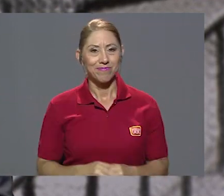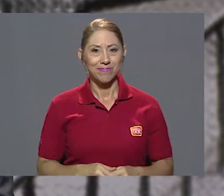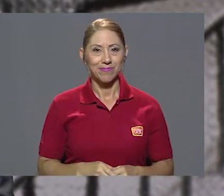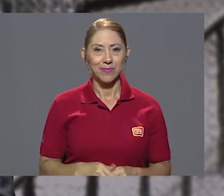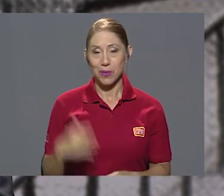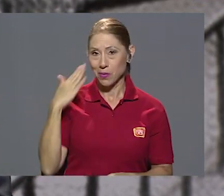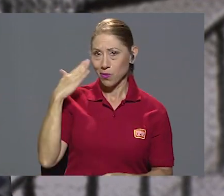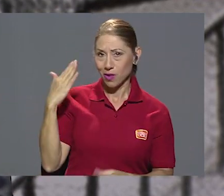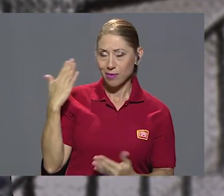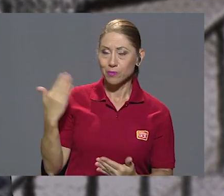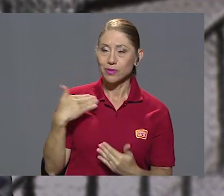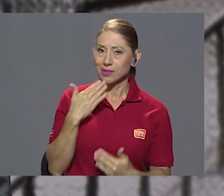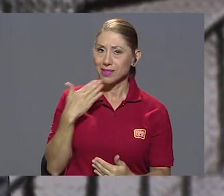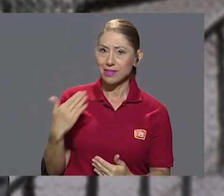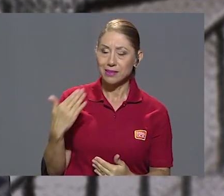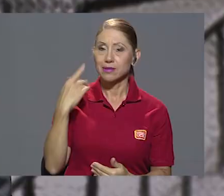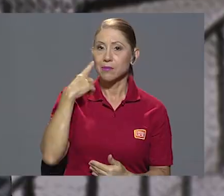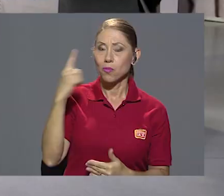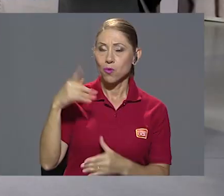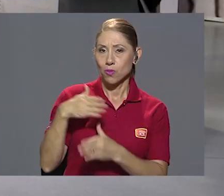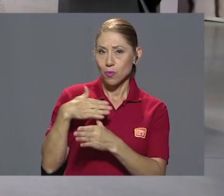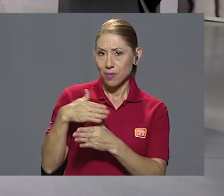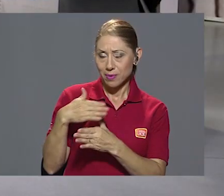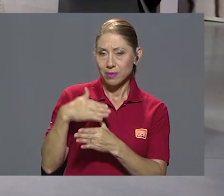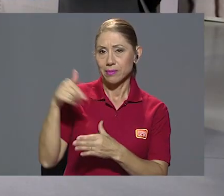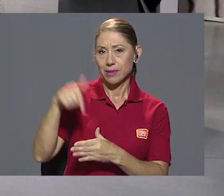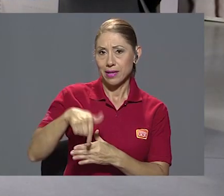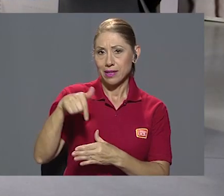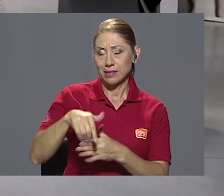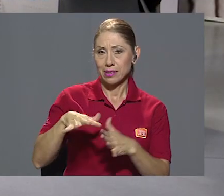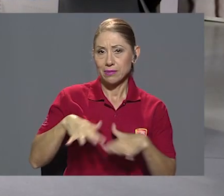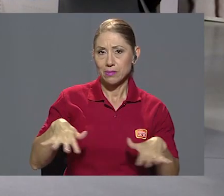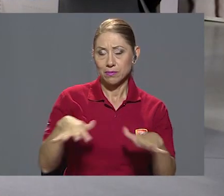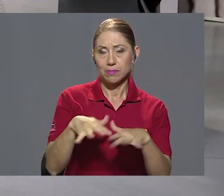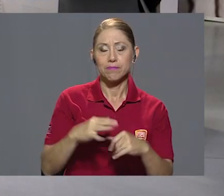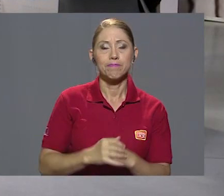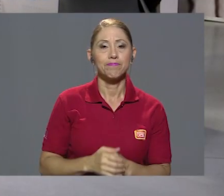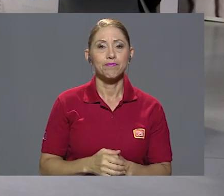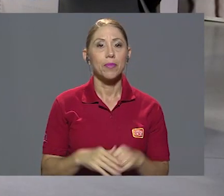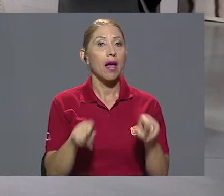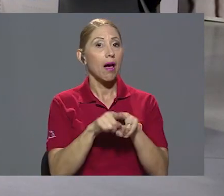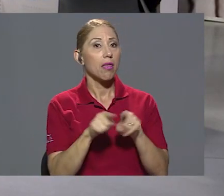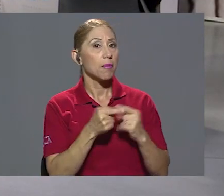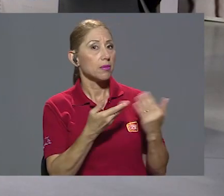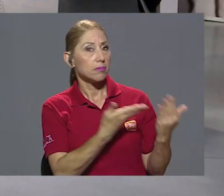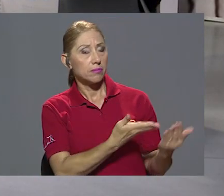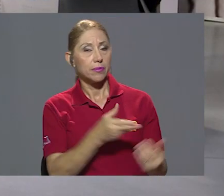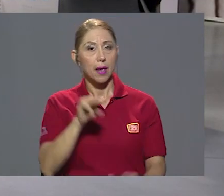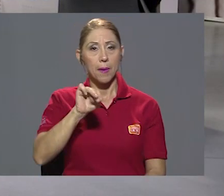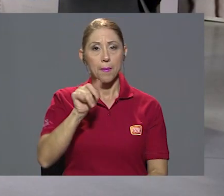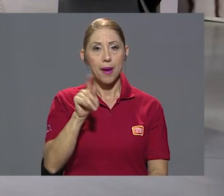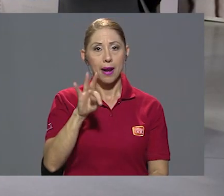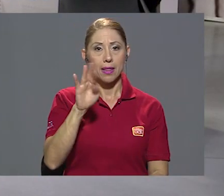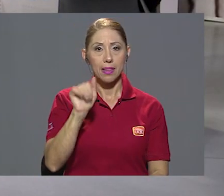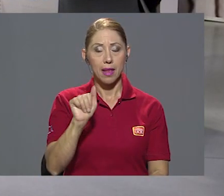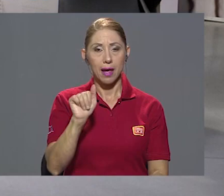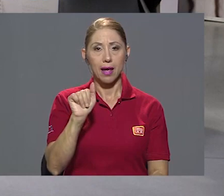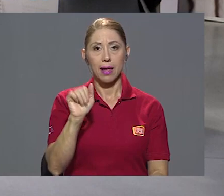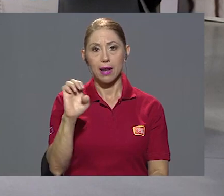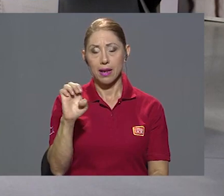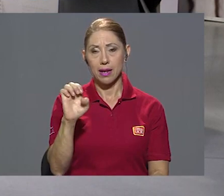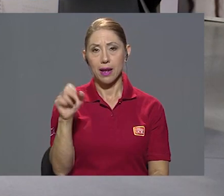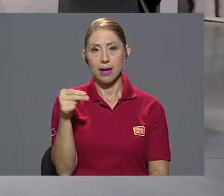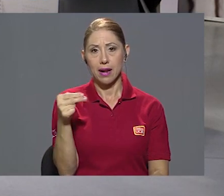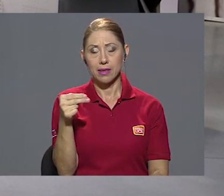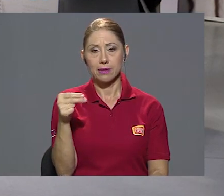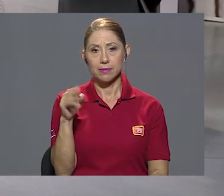estar con nosotros. Hola, Maribel, muchas gracias por compartir este espacio. Además está con nosotros Marta Elena